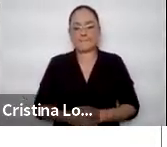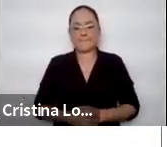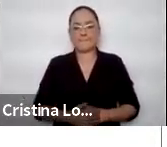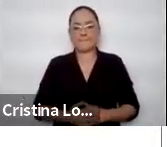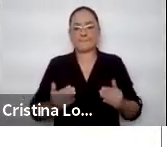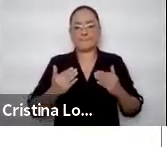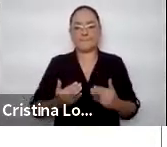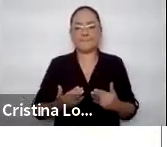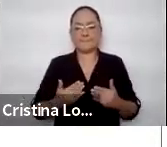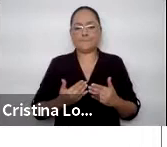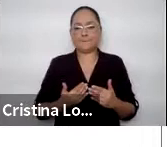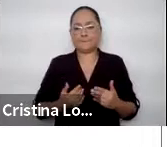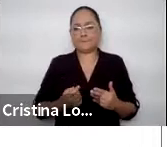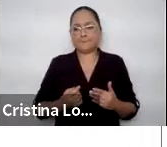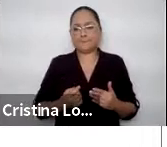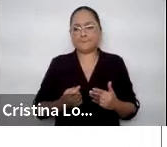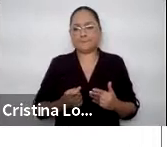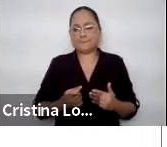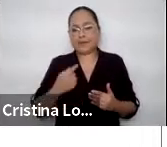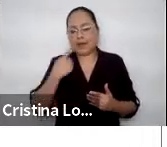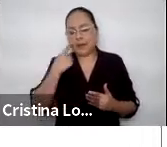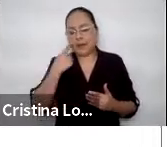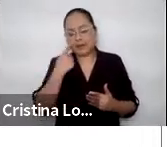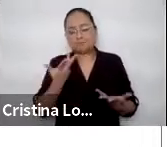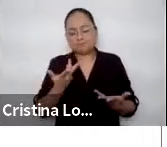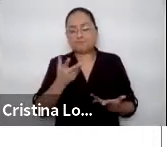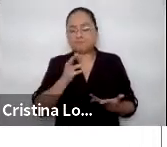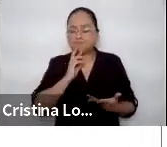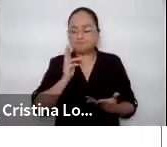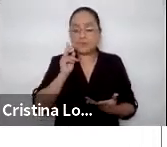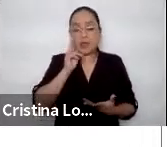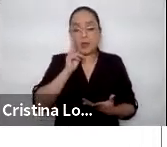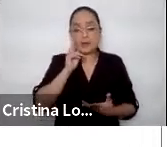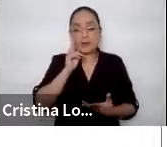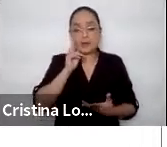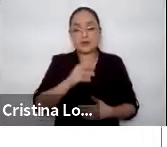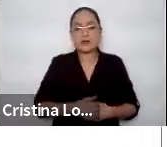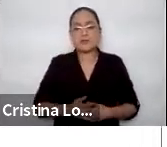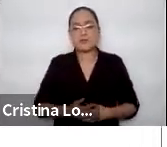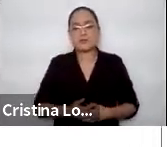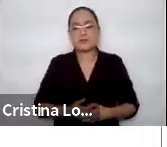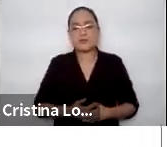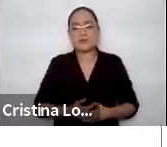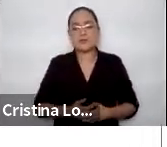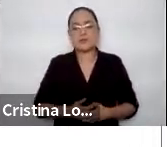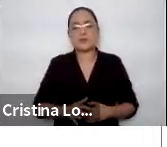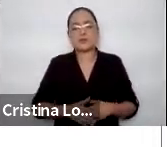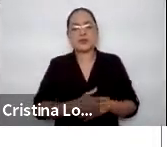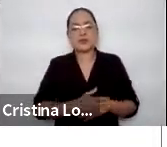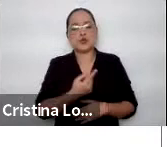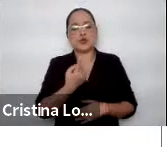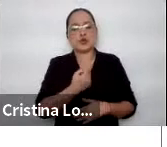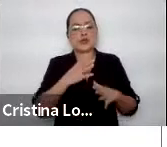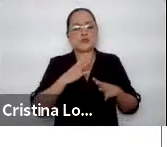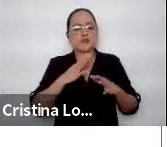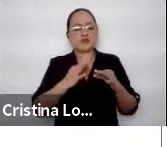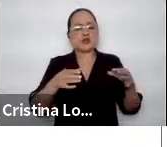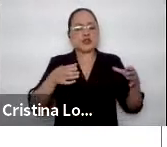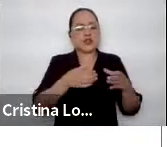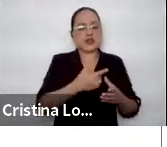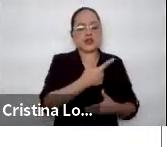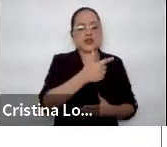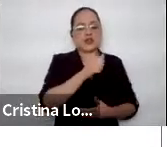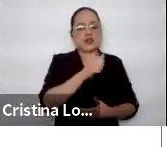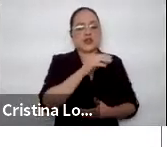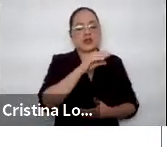es un poco, a ver si sabemos la respuesta, ¿no? ¿Por qué se impulsó la creación de una Gaceta? ¿No es suficiente